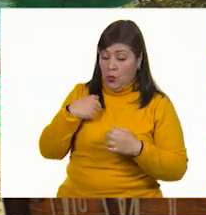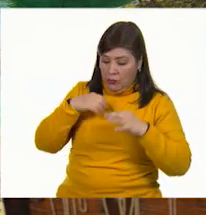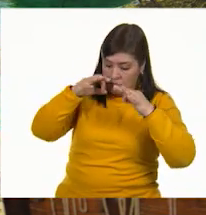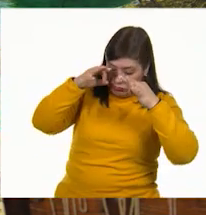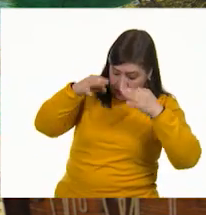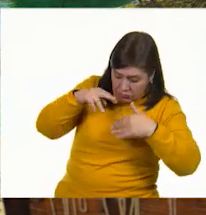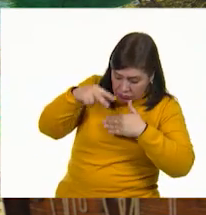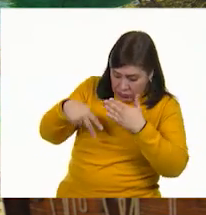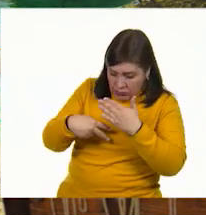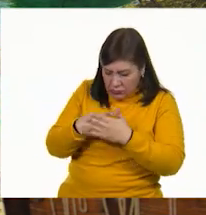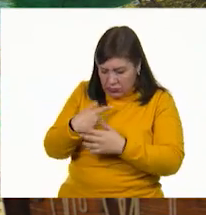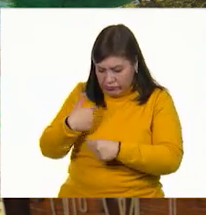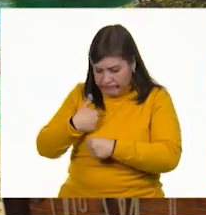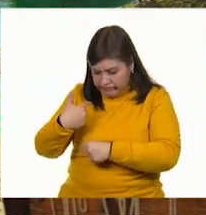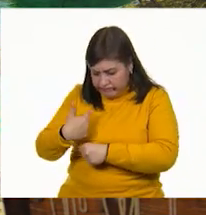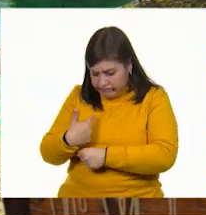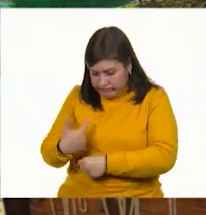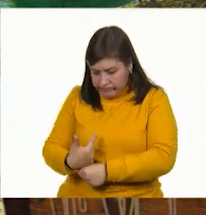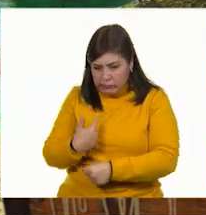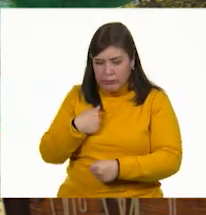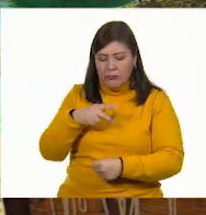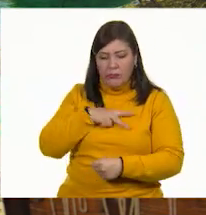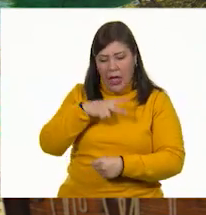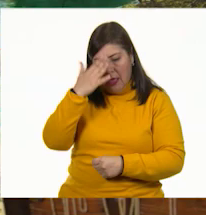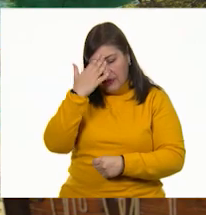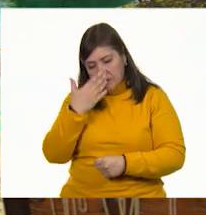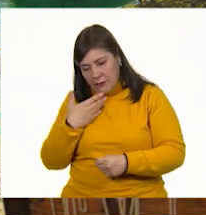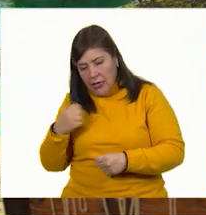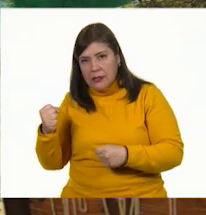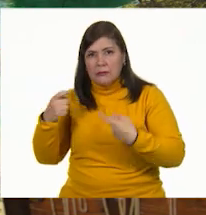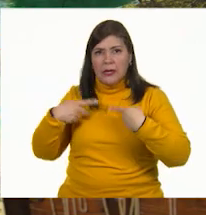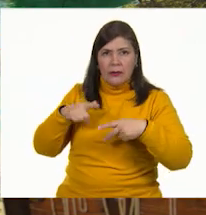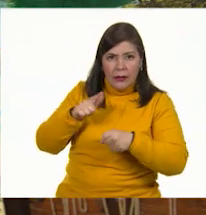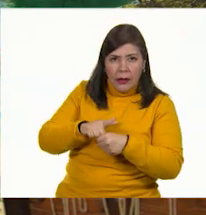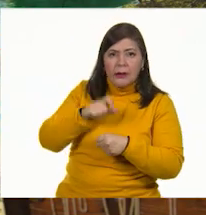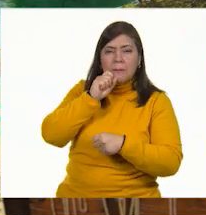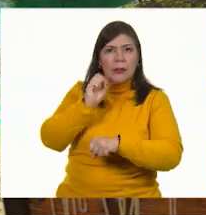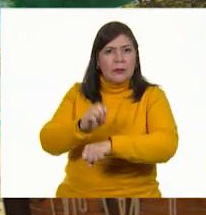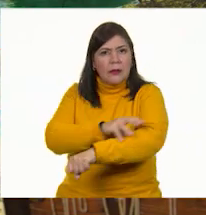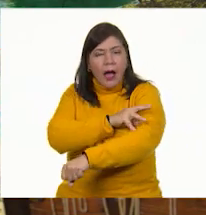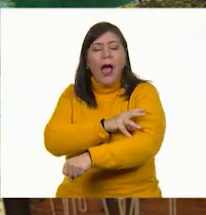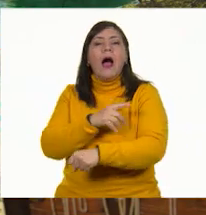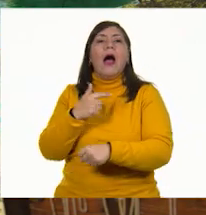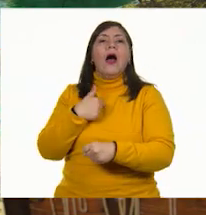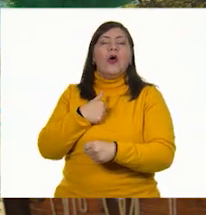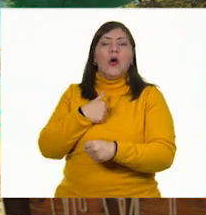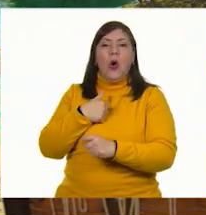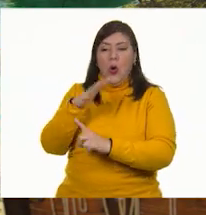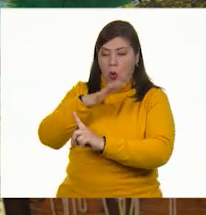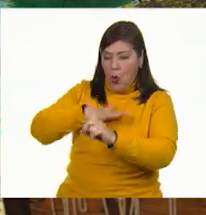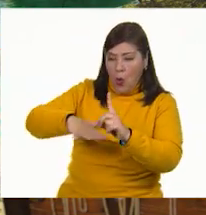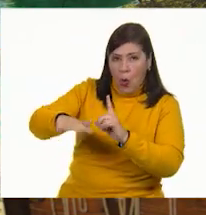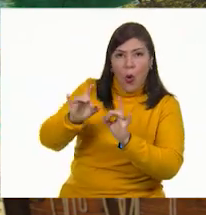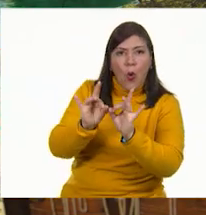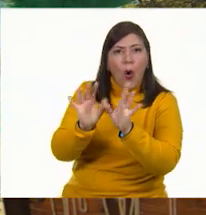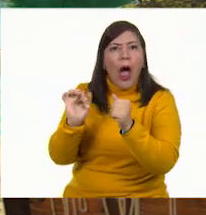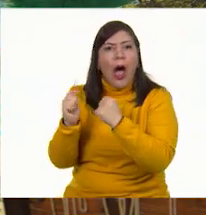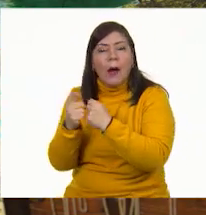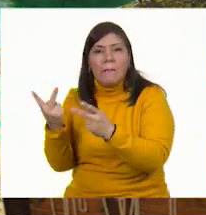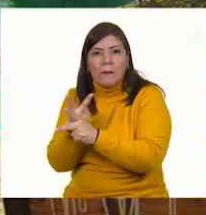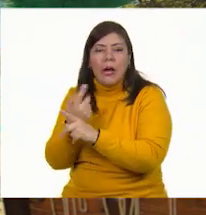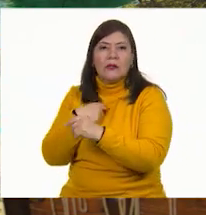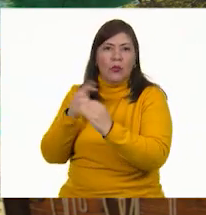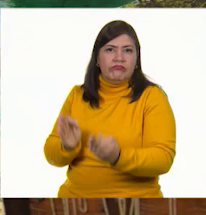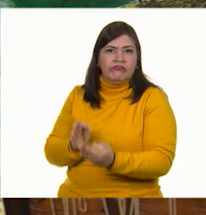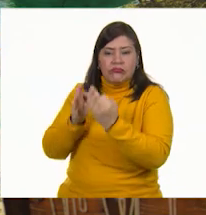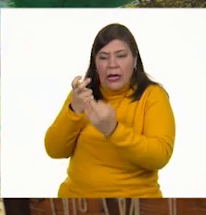reconocer mis habilidades personales y mis emociones, puedo enfrentar las sorpresas que en la vida se me presenten, ya